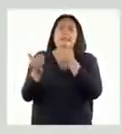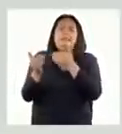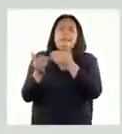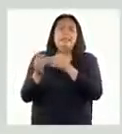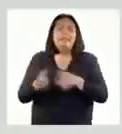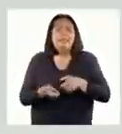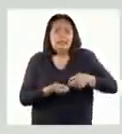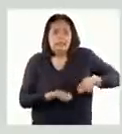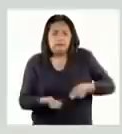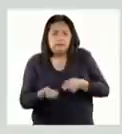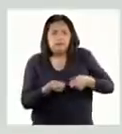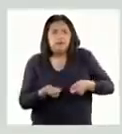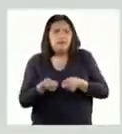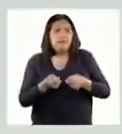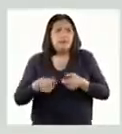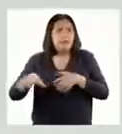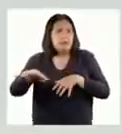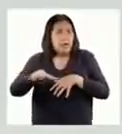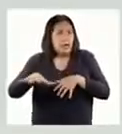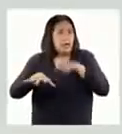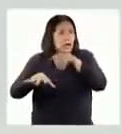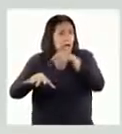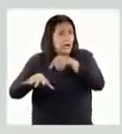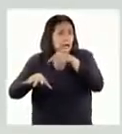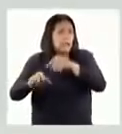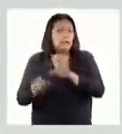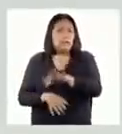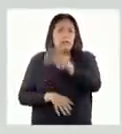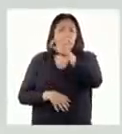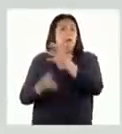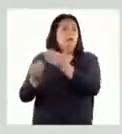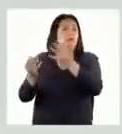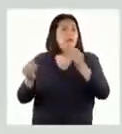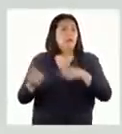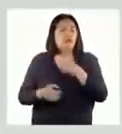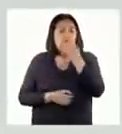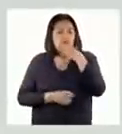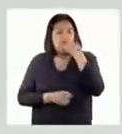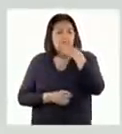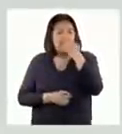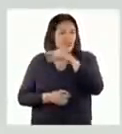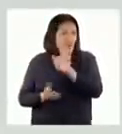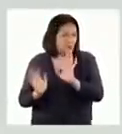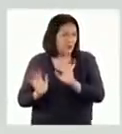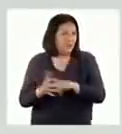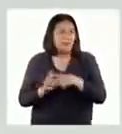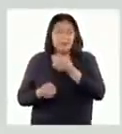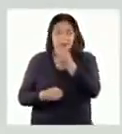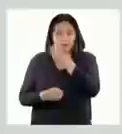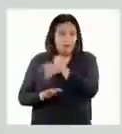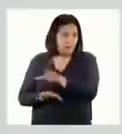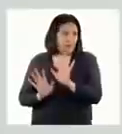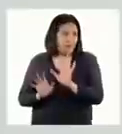de los campos de cultivo, porque allí encuentran muchos ratones a su